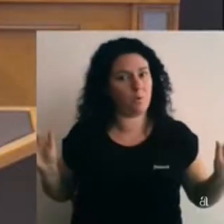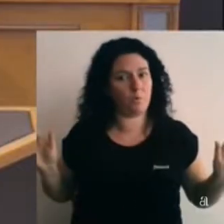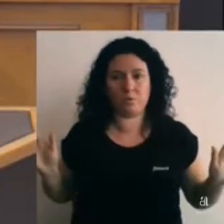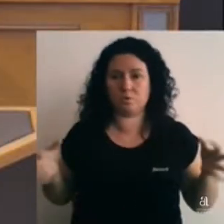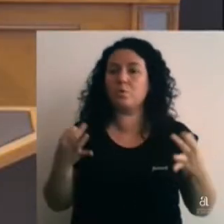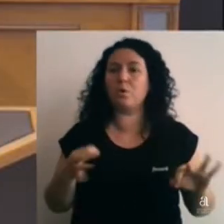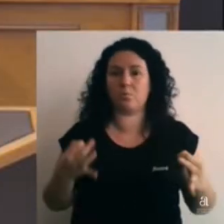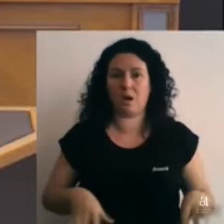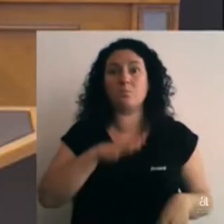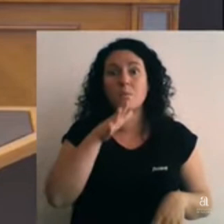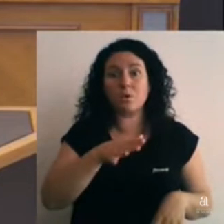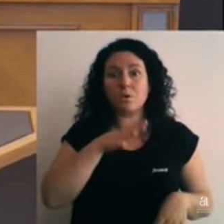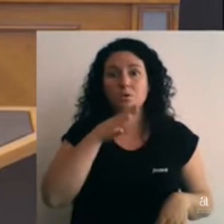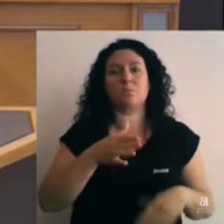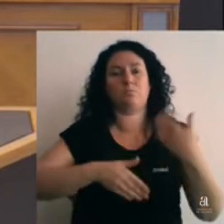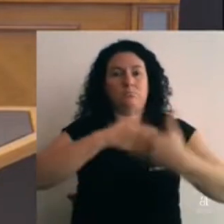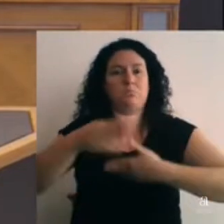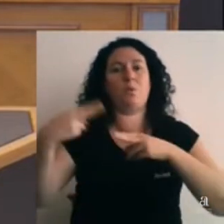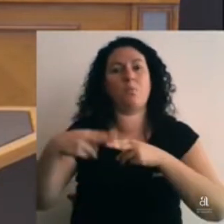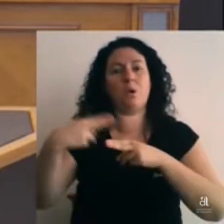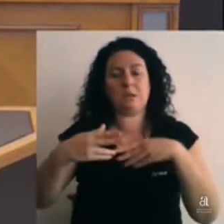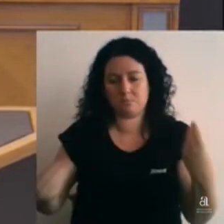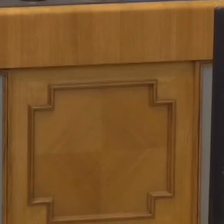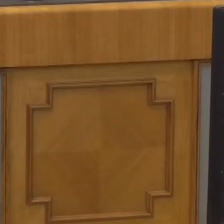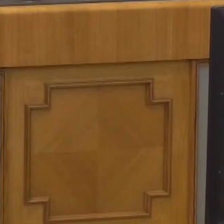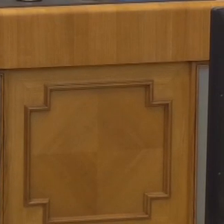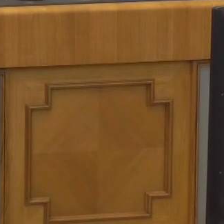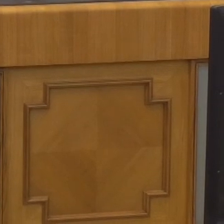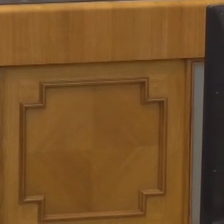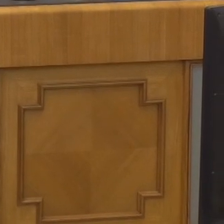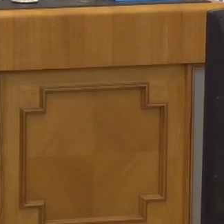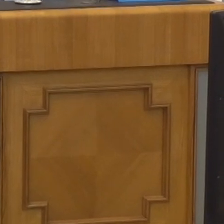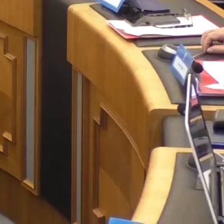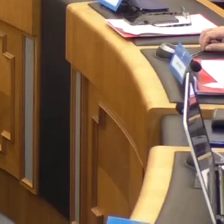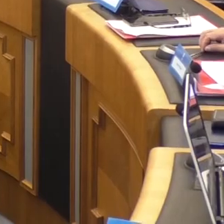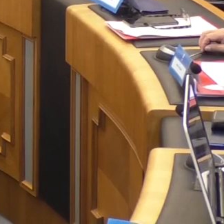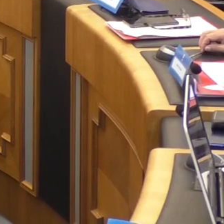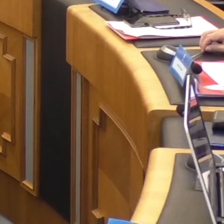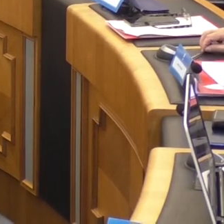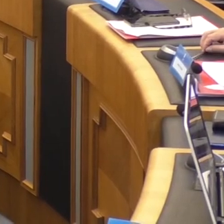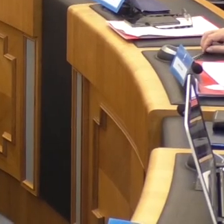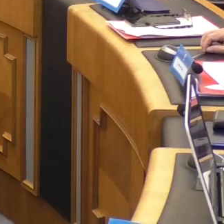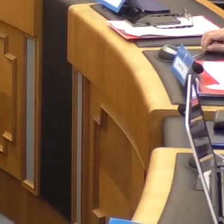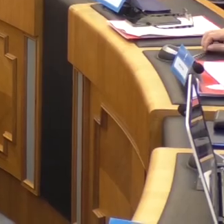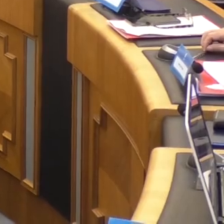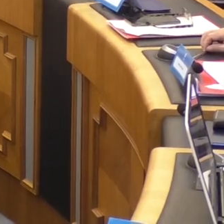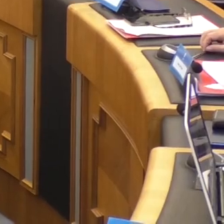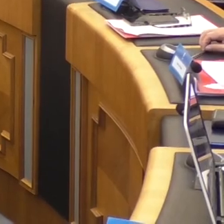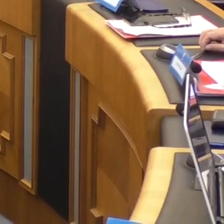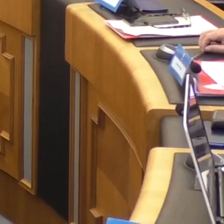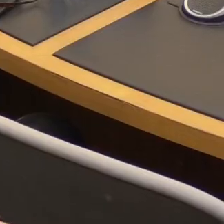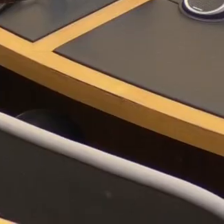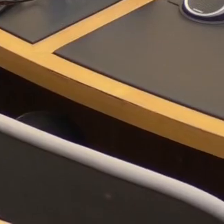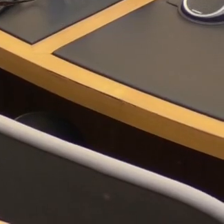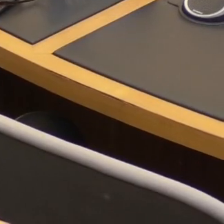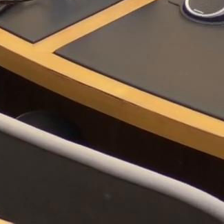implementando políticas que ayuden a nuestros municipios. Las cuentas provinciales crecen un 13,9% hasta alcanzar